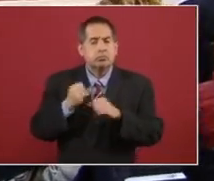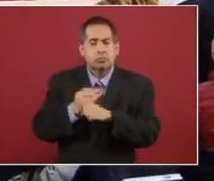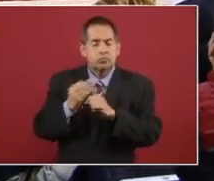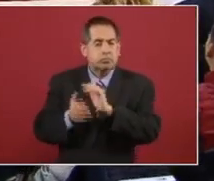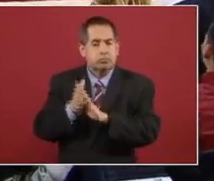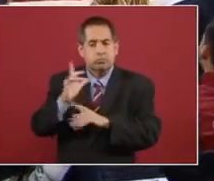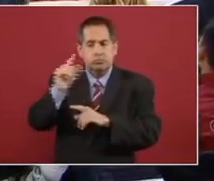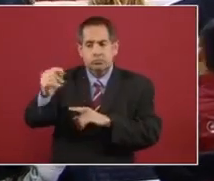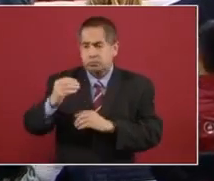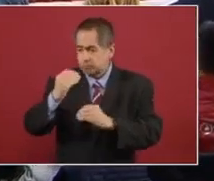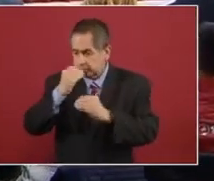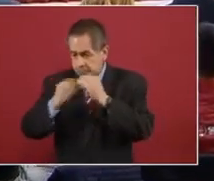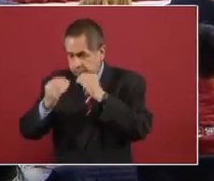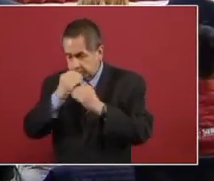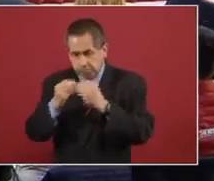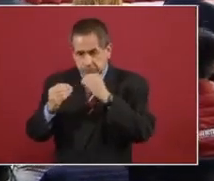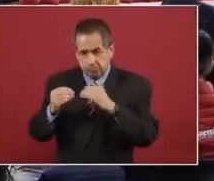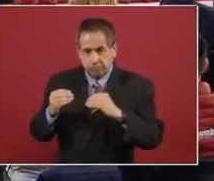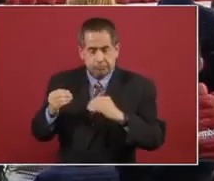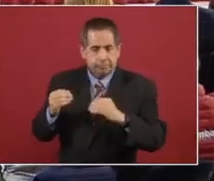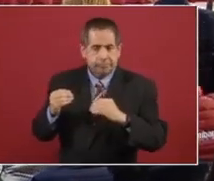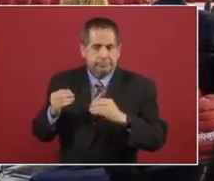voy a desayunar.